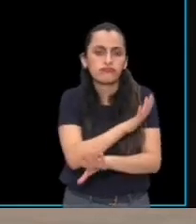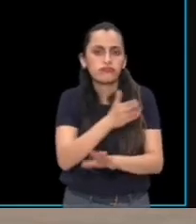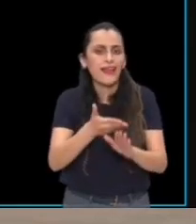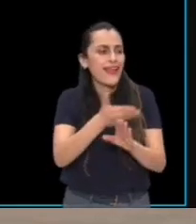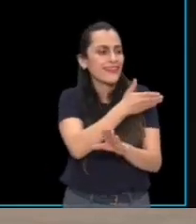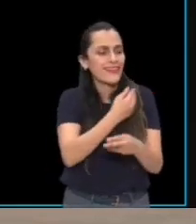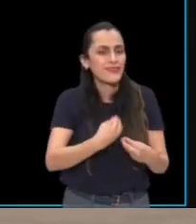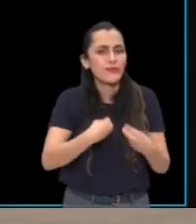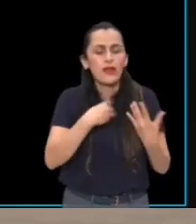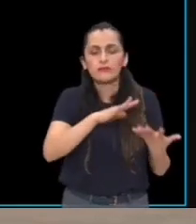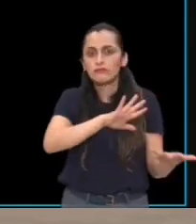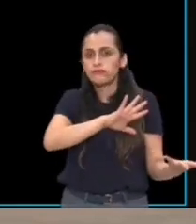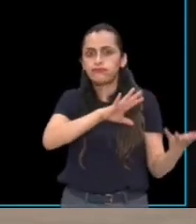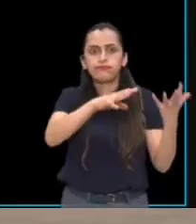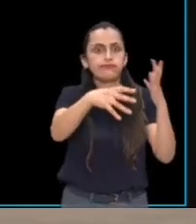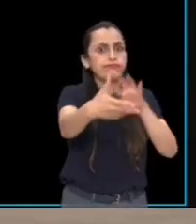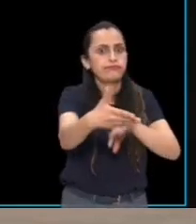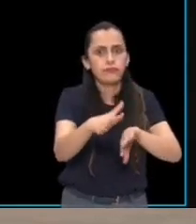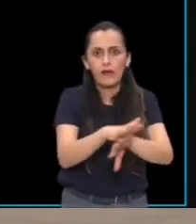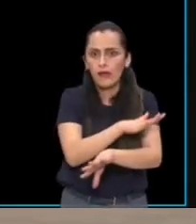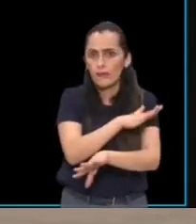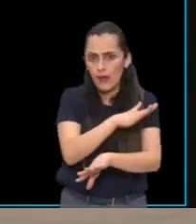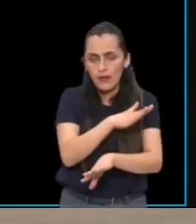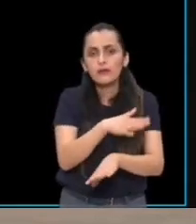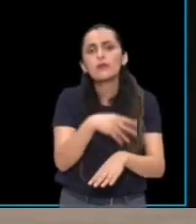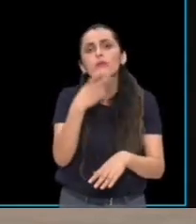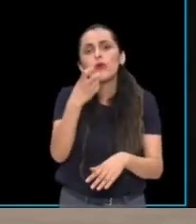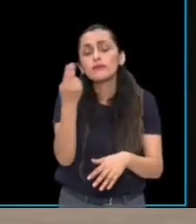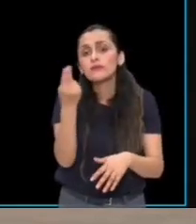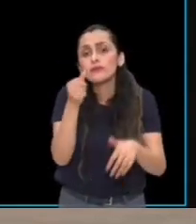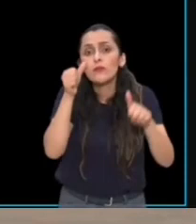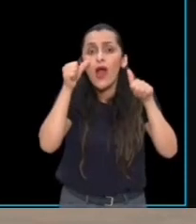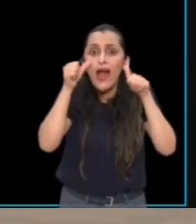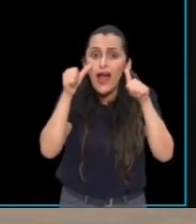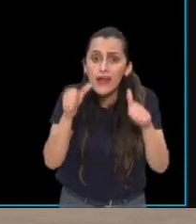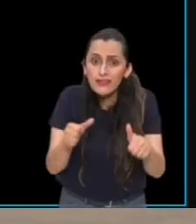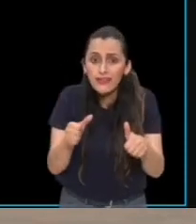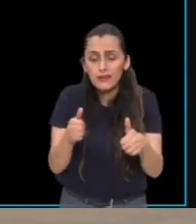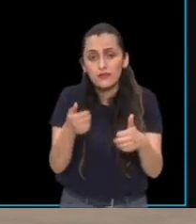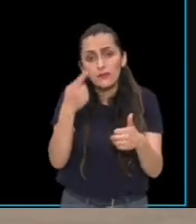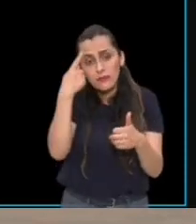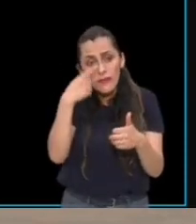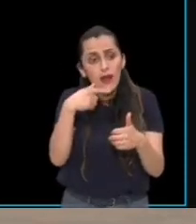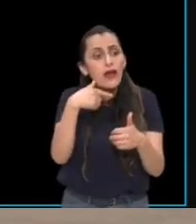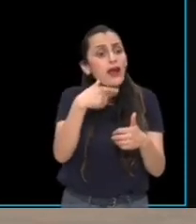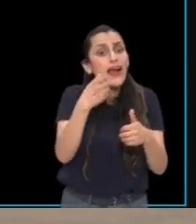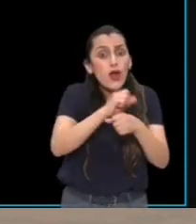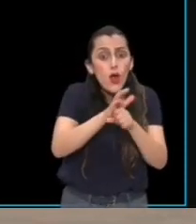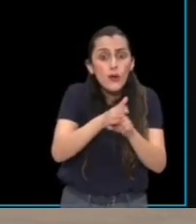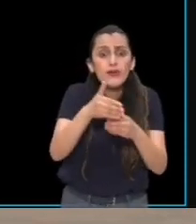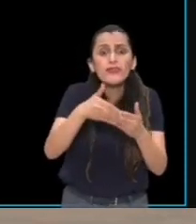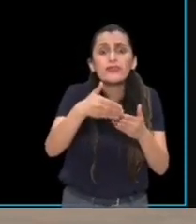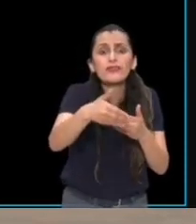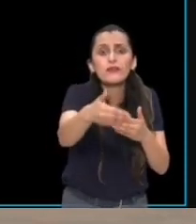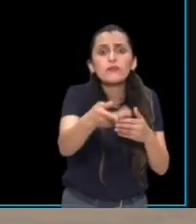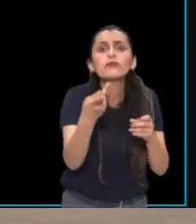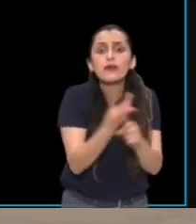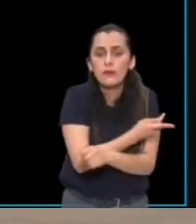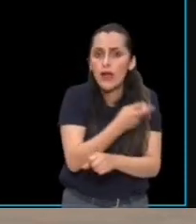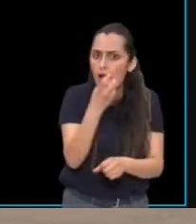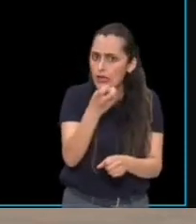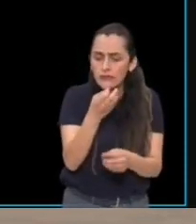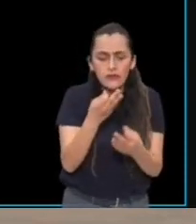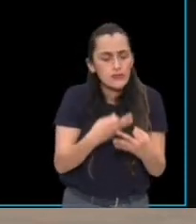que estar atentos también a las consecuencias que el COVID nos vino a causar. Entonces, debemos de replantear